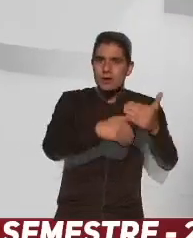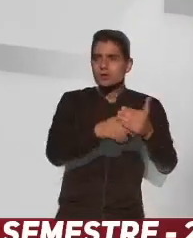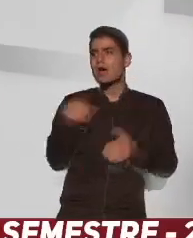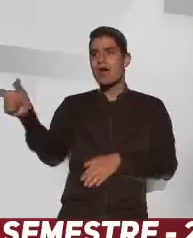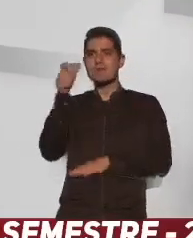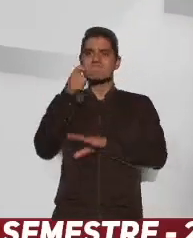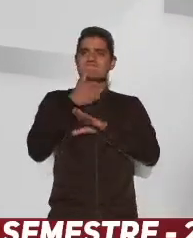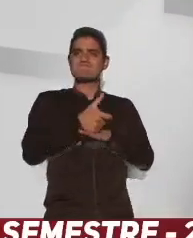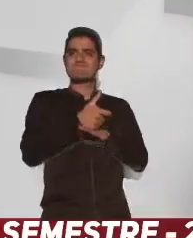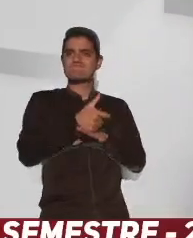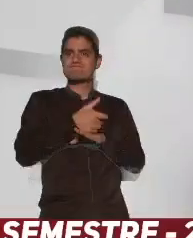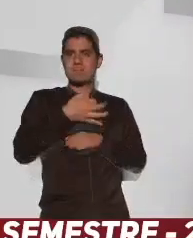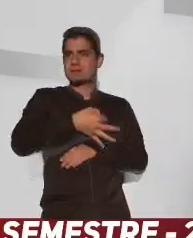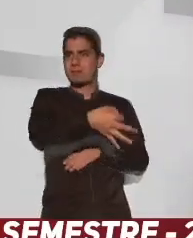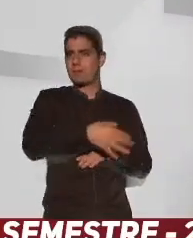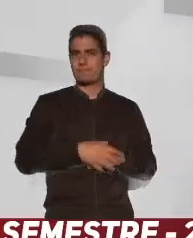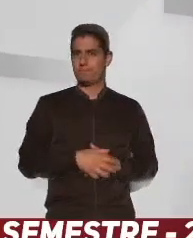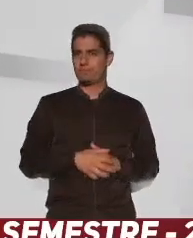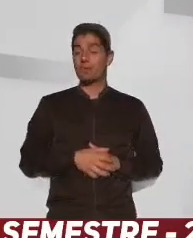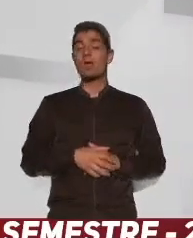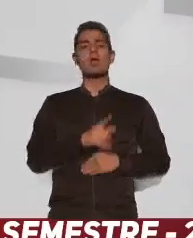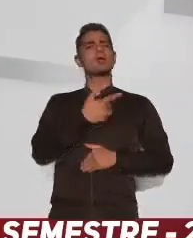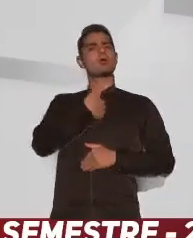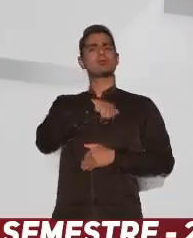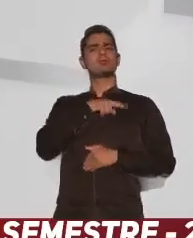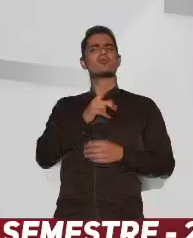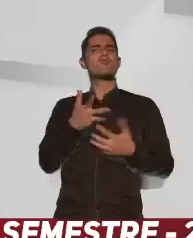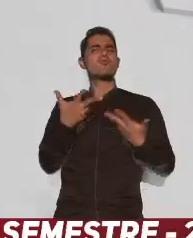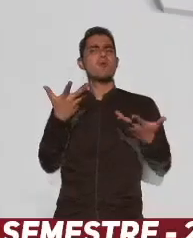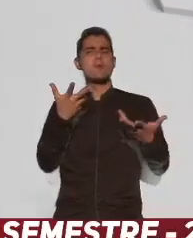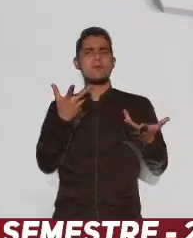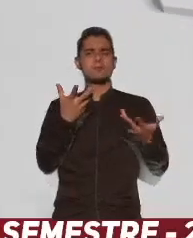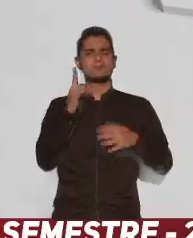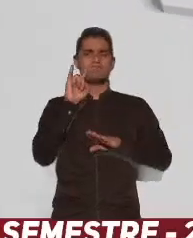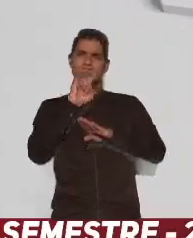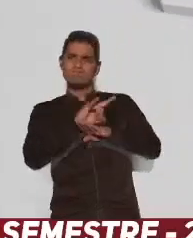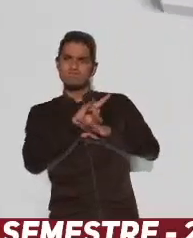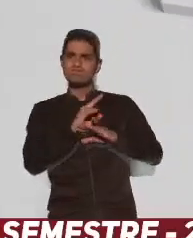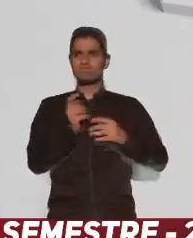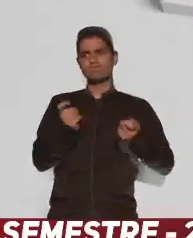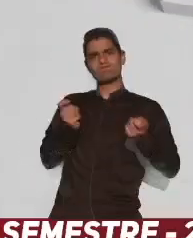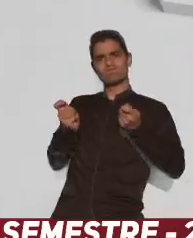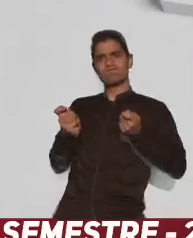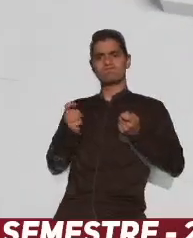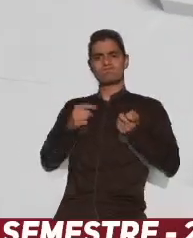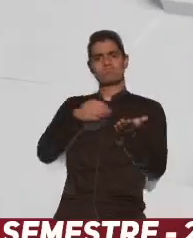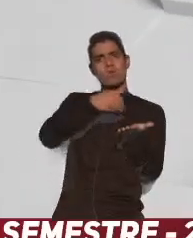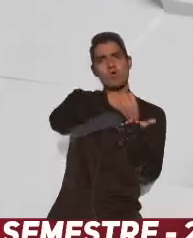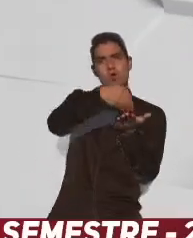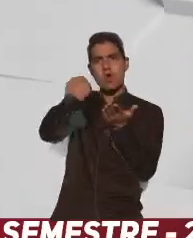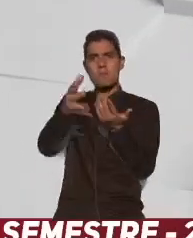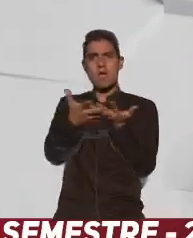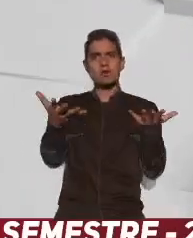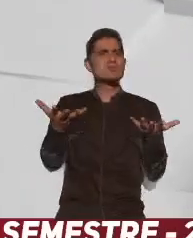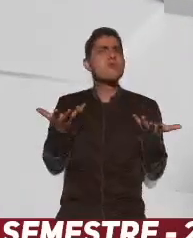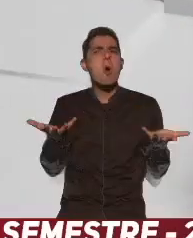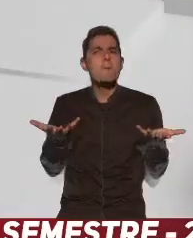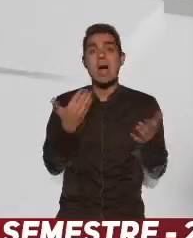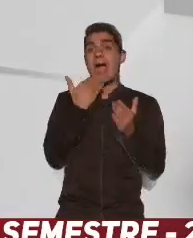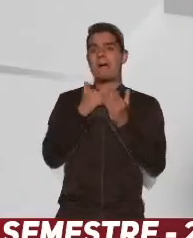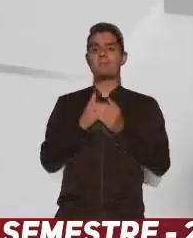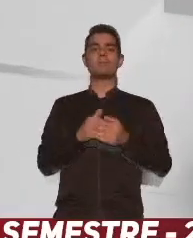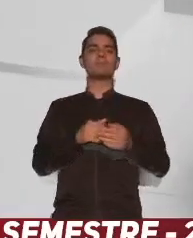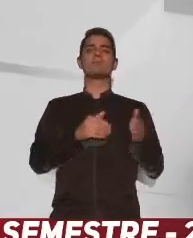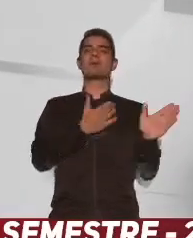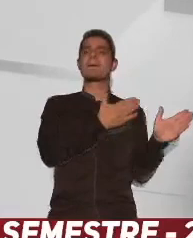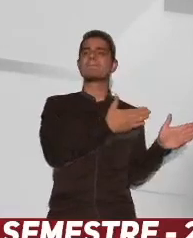ejemplos que tenemos para el control y la materialización de estos, de estas adquisiciones es, por ejemplo, la planeación